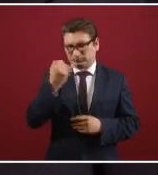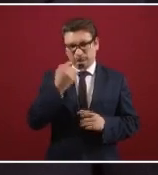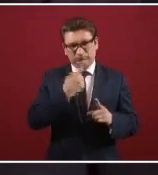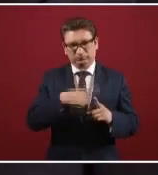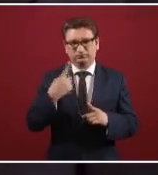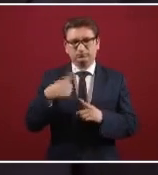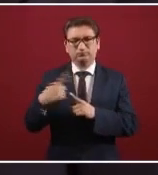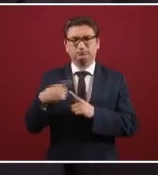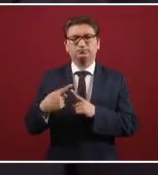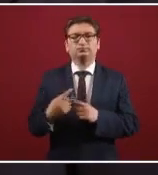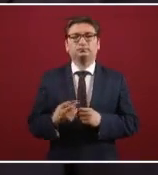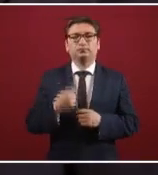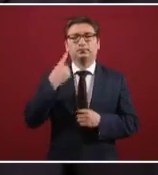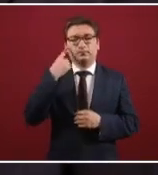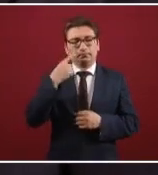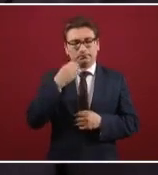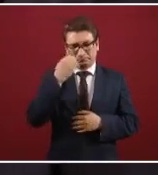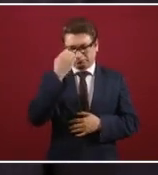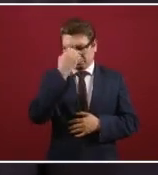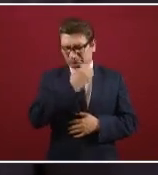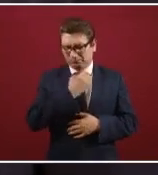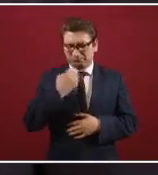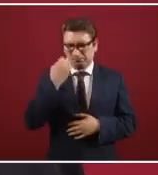para evaluar